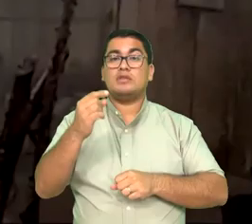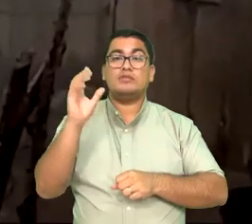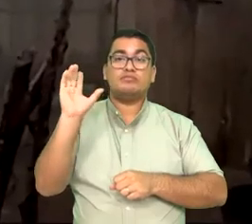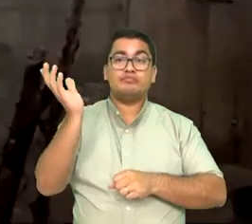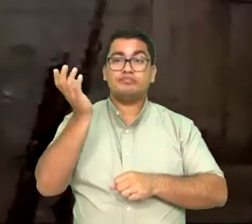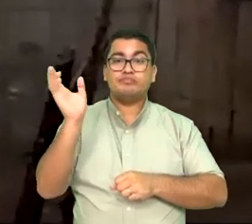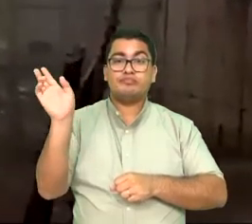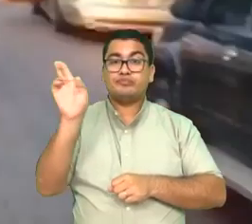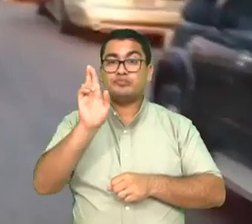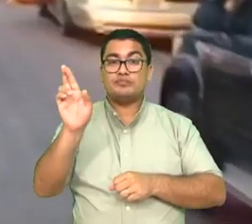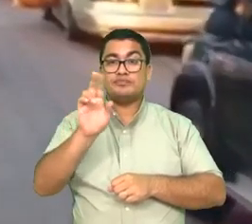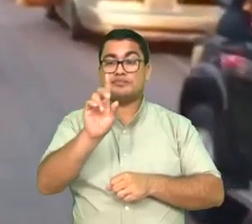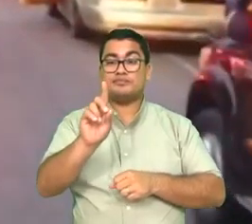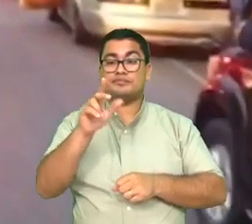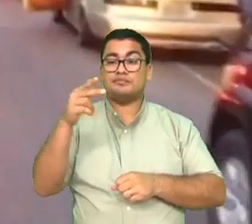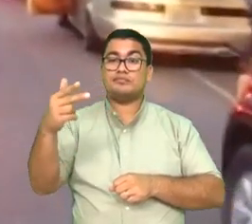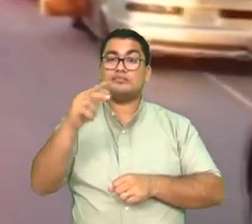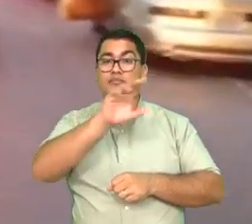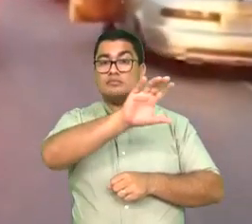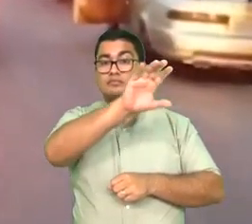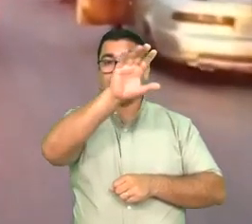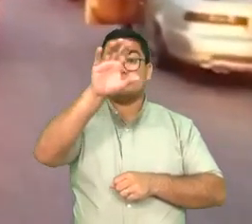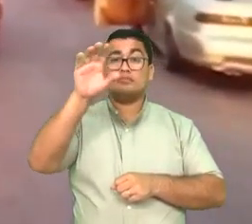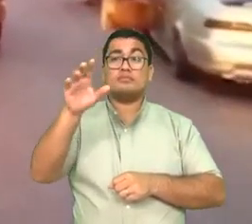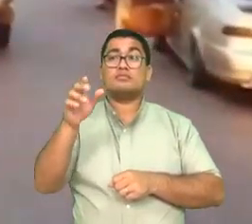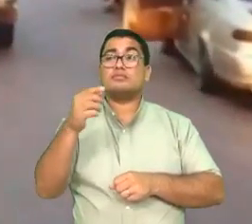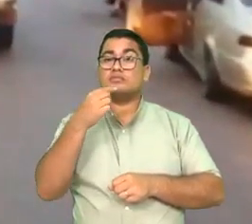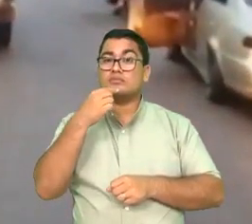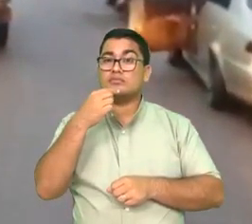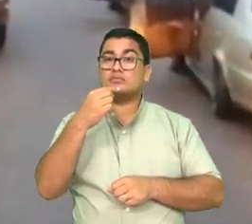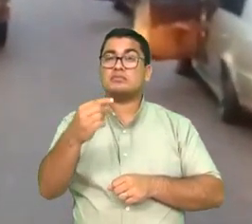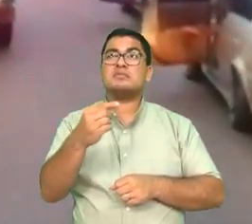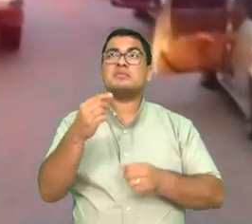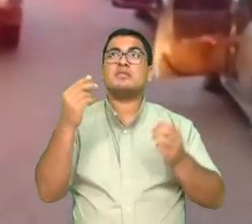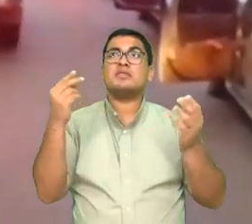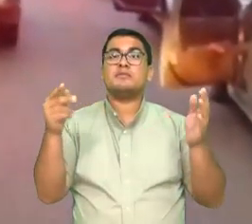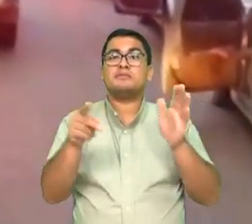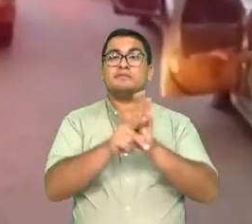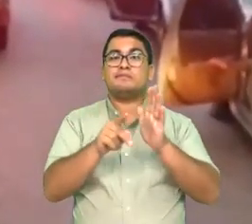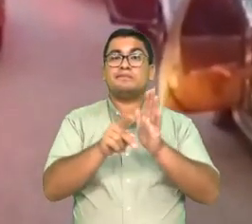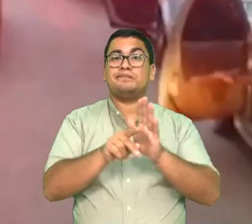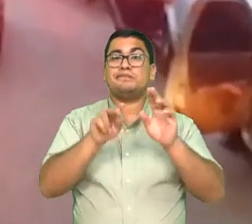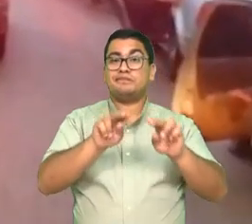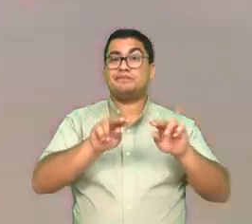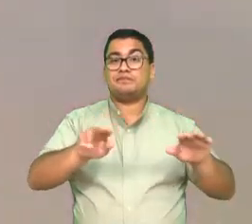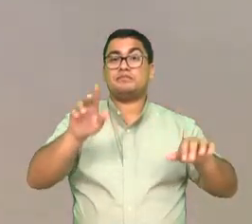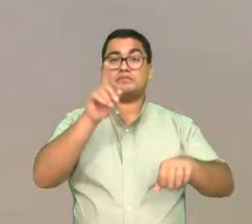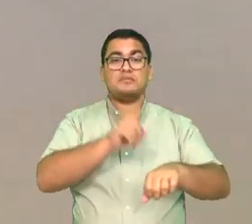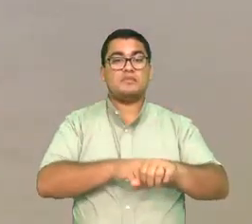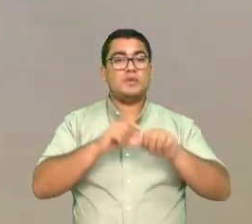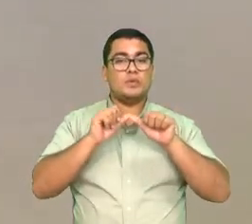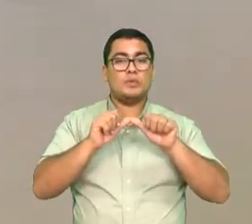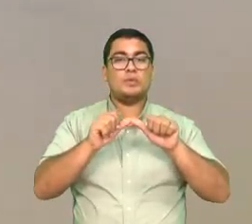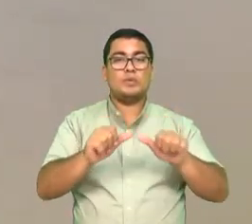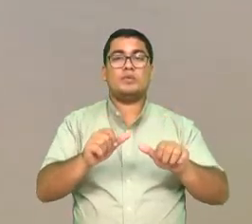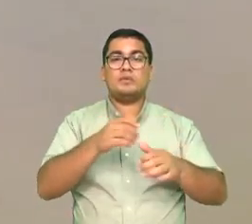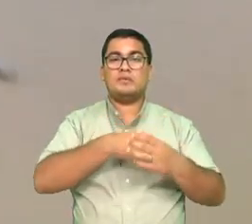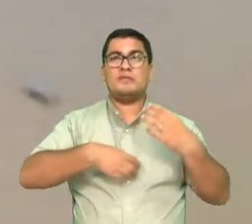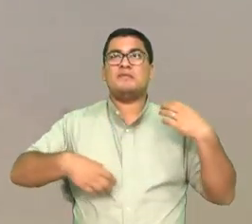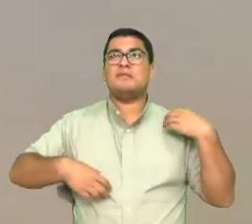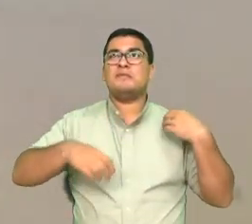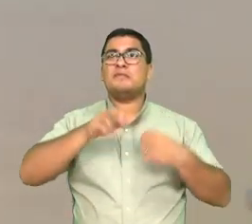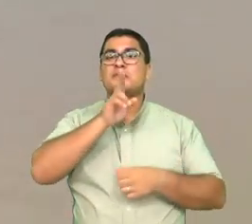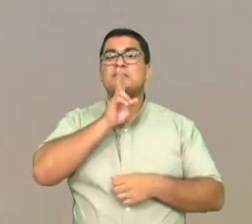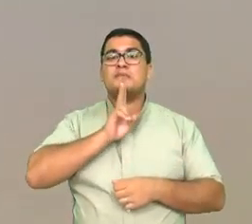roja en los 18 departamentos y, como consecuencia, una emergencia nacional por tiempo indefinido. El presidente hondureño